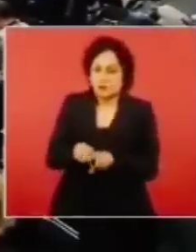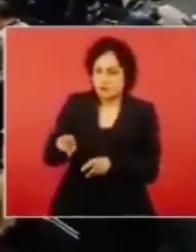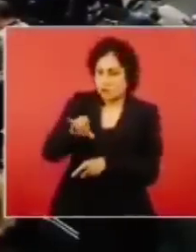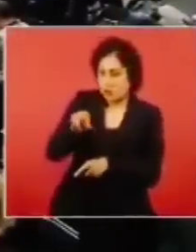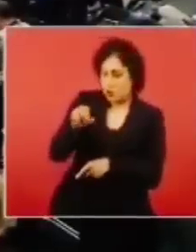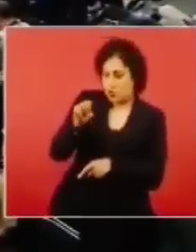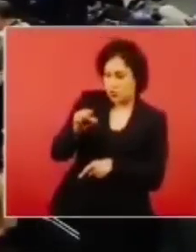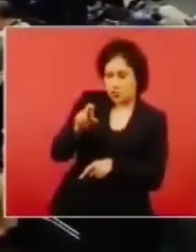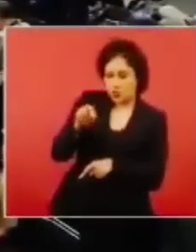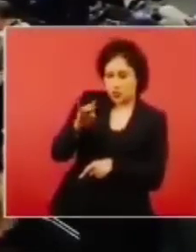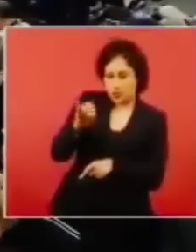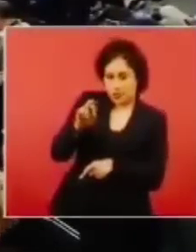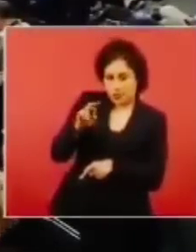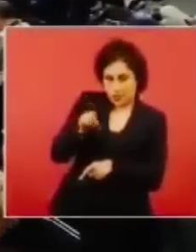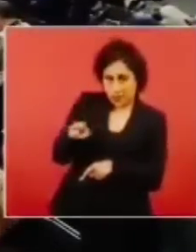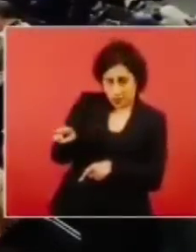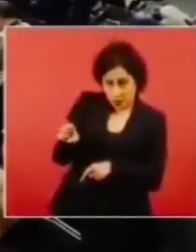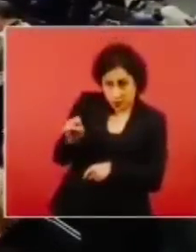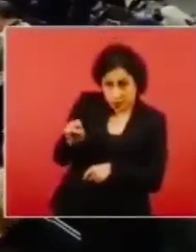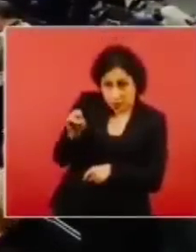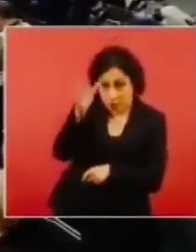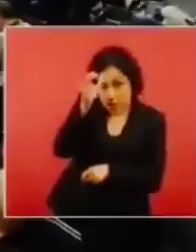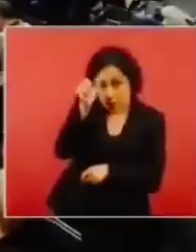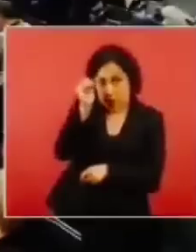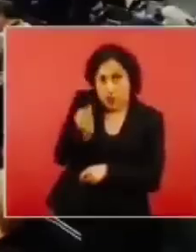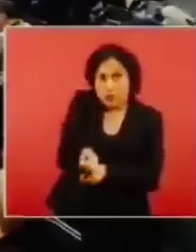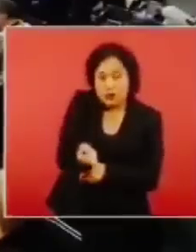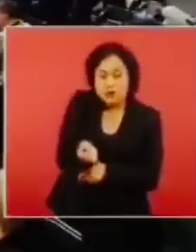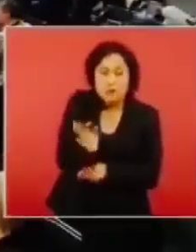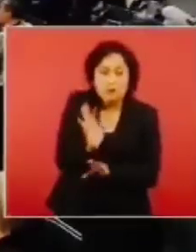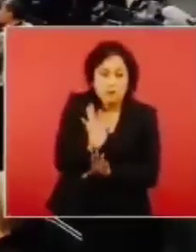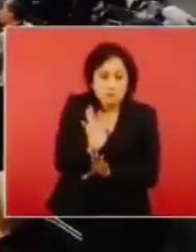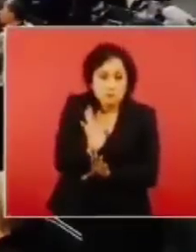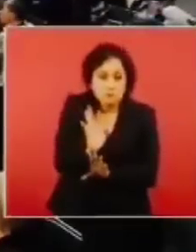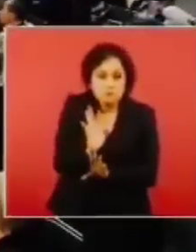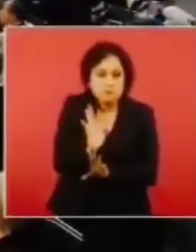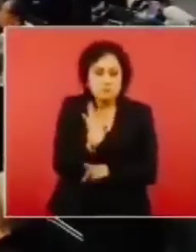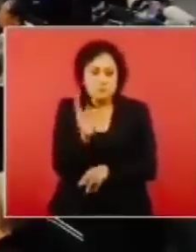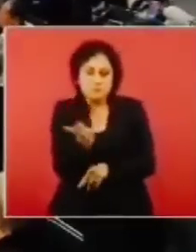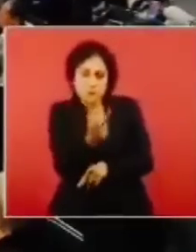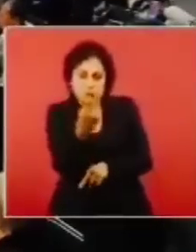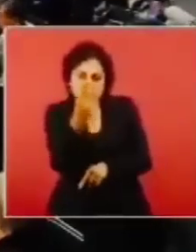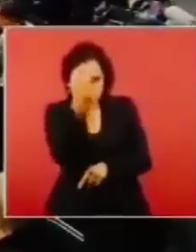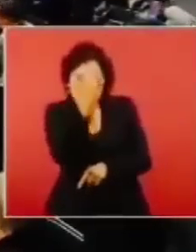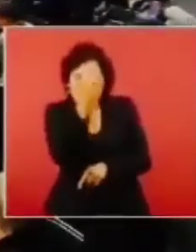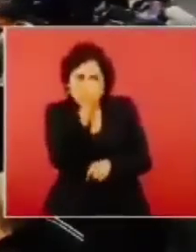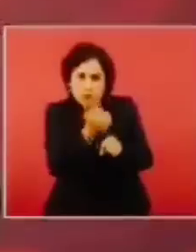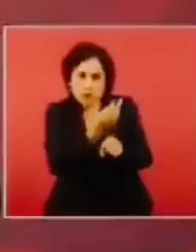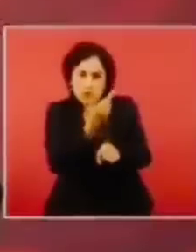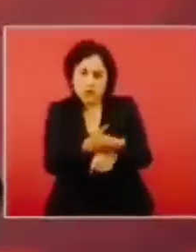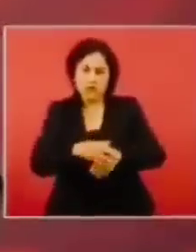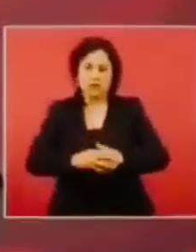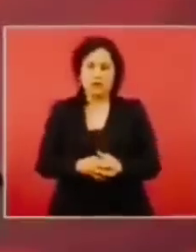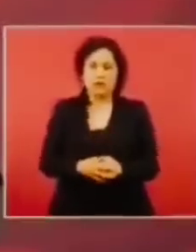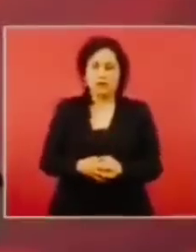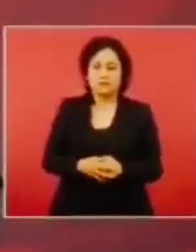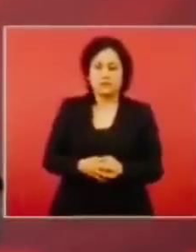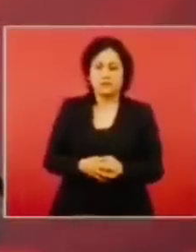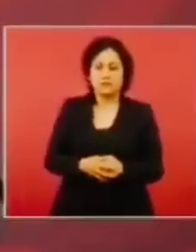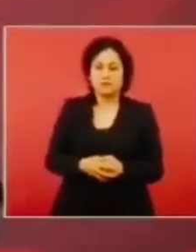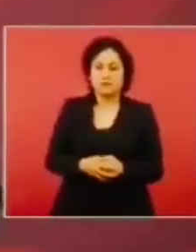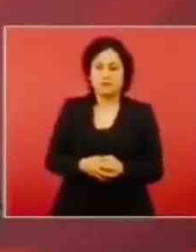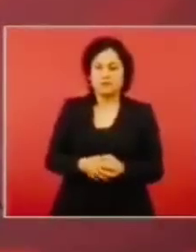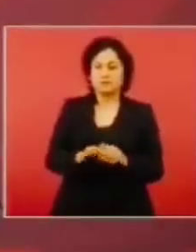que considera oportuna esta propuesta qué puede opinar señor secre tario No pues me reservo mi